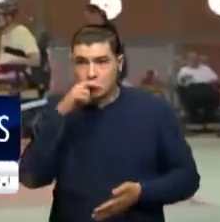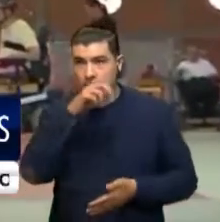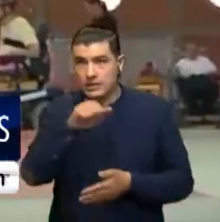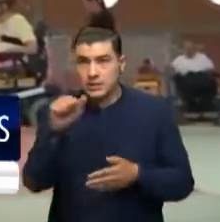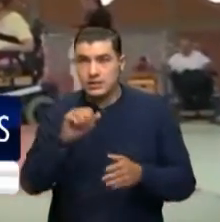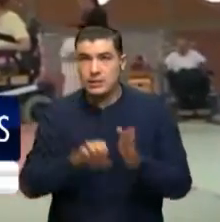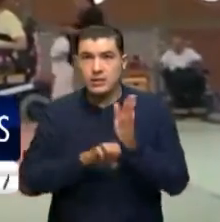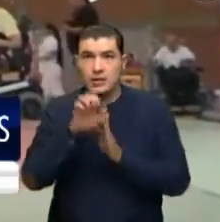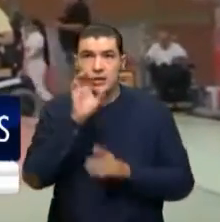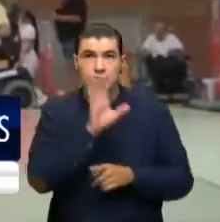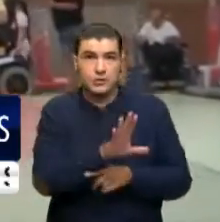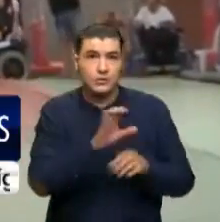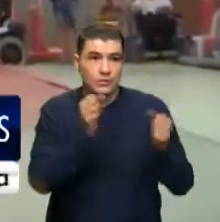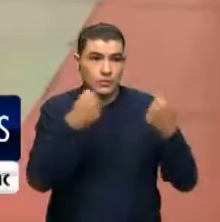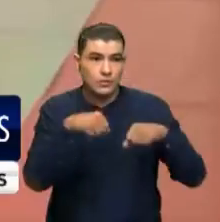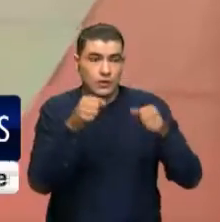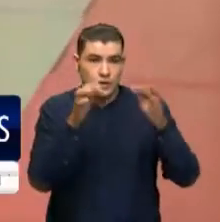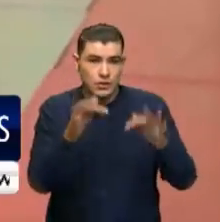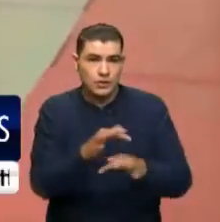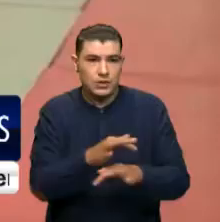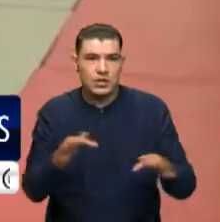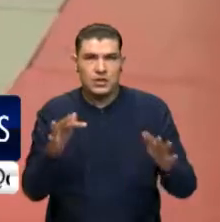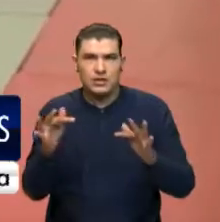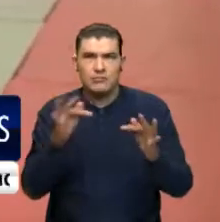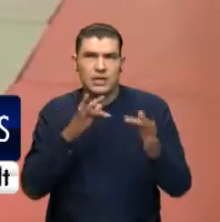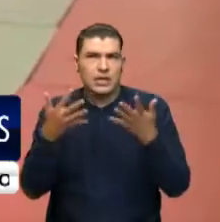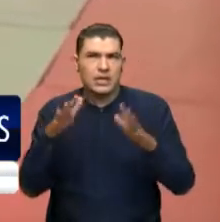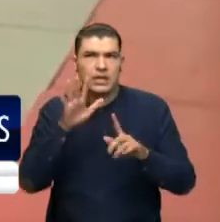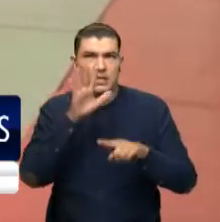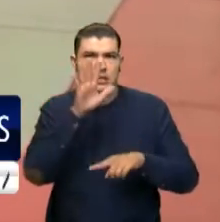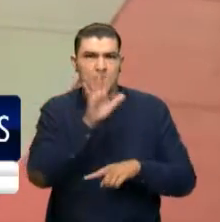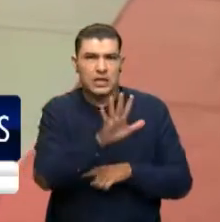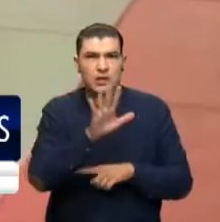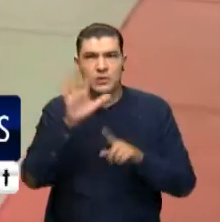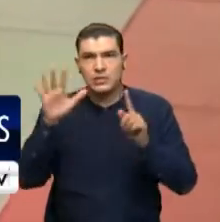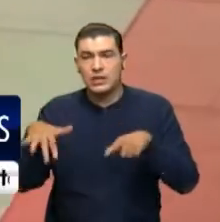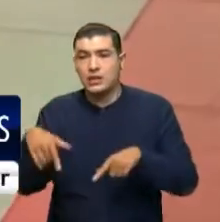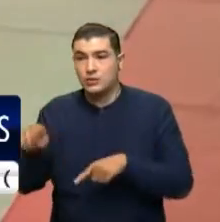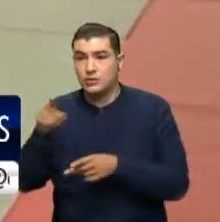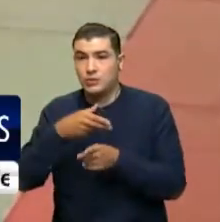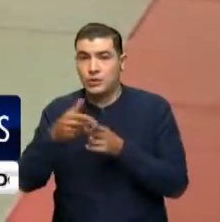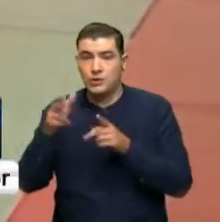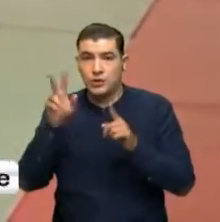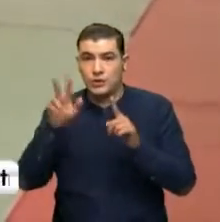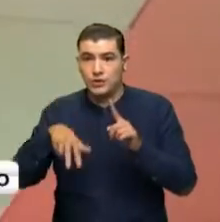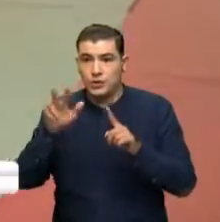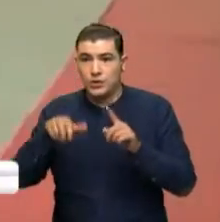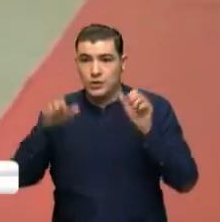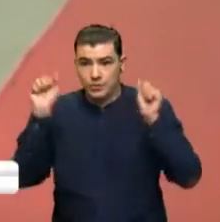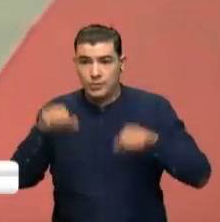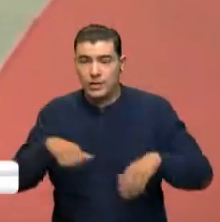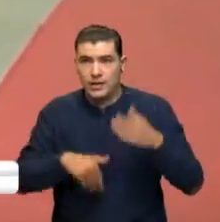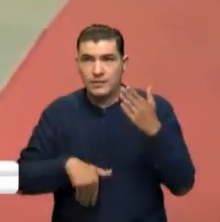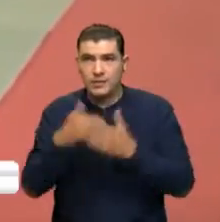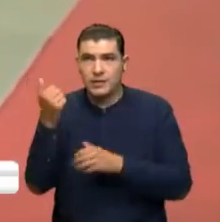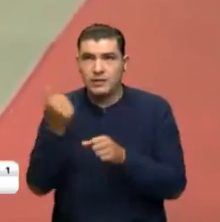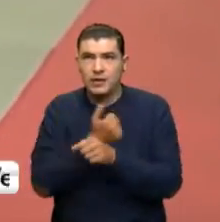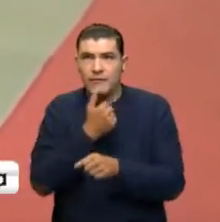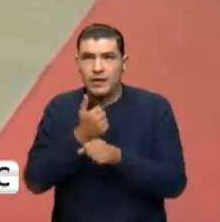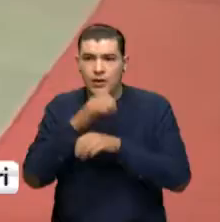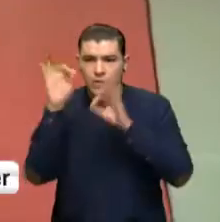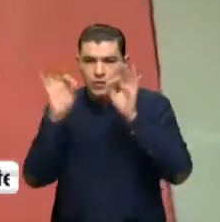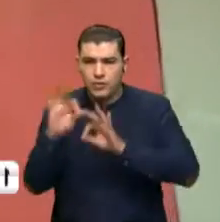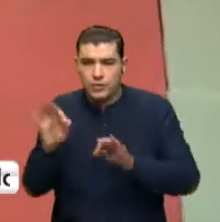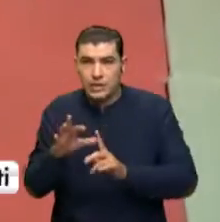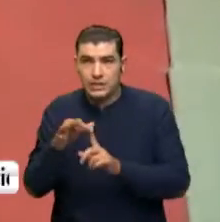la recuperación total tardará entre cinco y seis meses a los dos meses podría comenzar a hacer trabajos de preparación